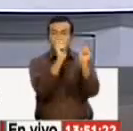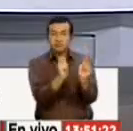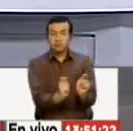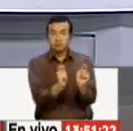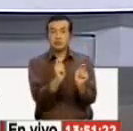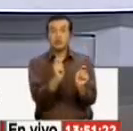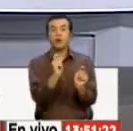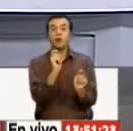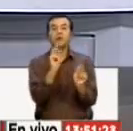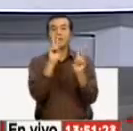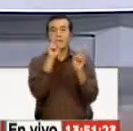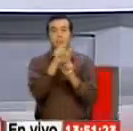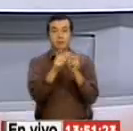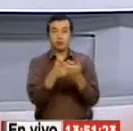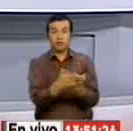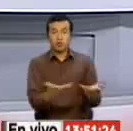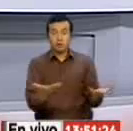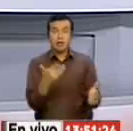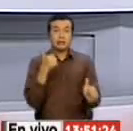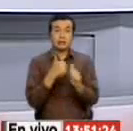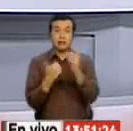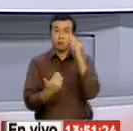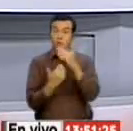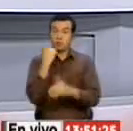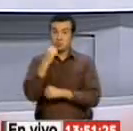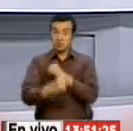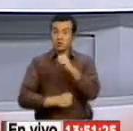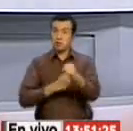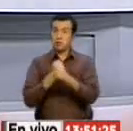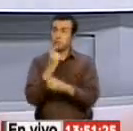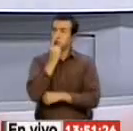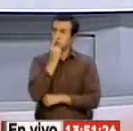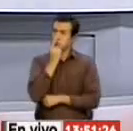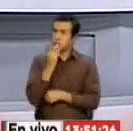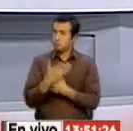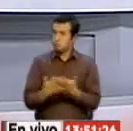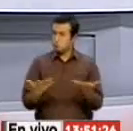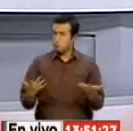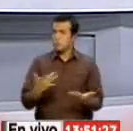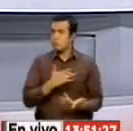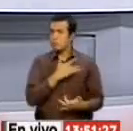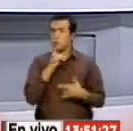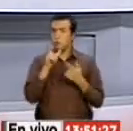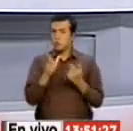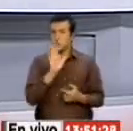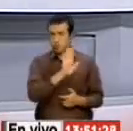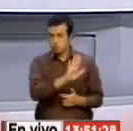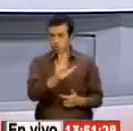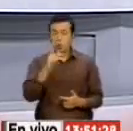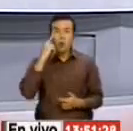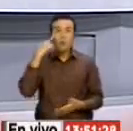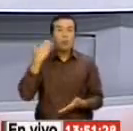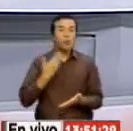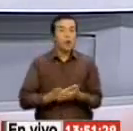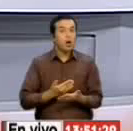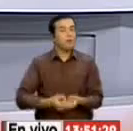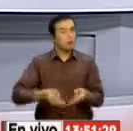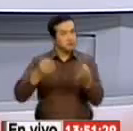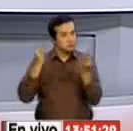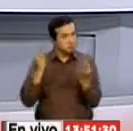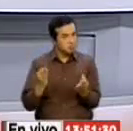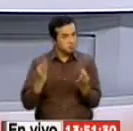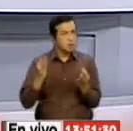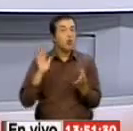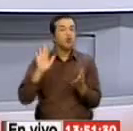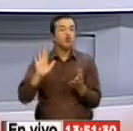baños de florecimiento previo al Año Nuevo. Qué interesante, ¿verdad? La intención es que los ciudadanos comprueben los resultados de